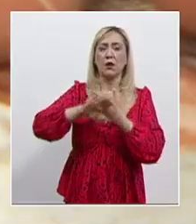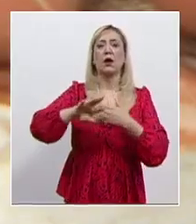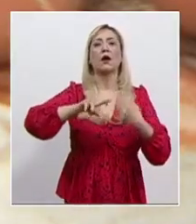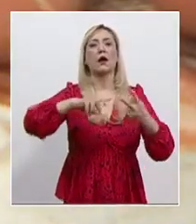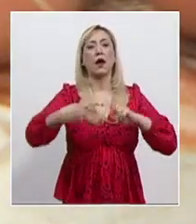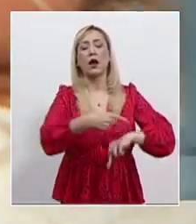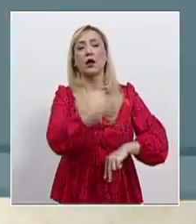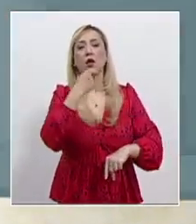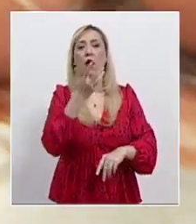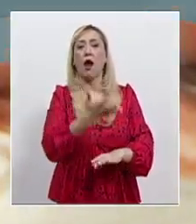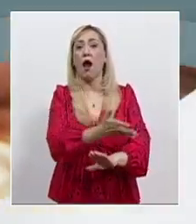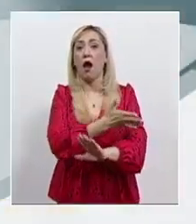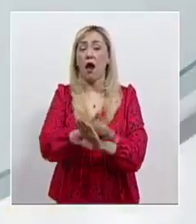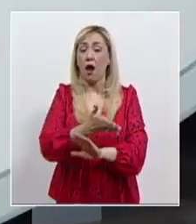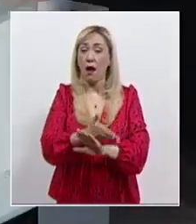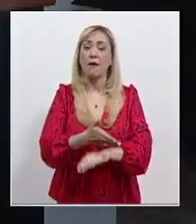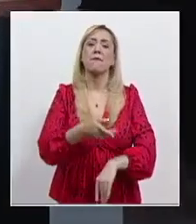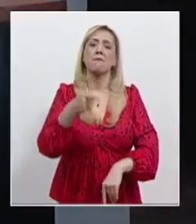involucradas.